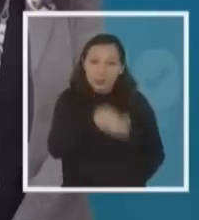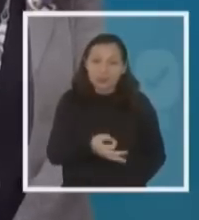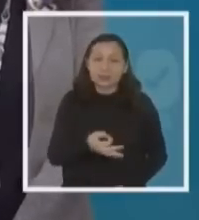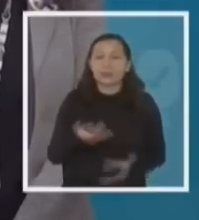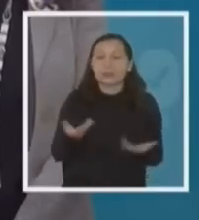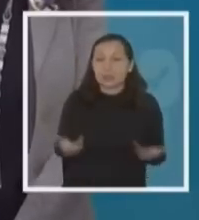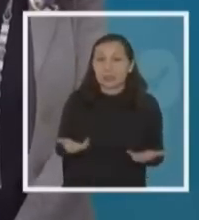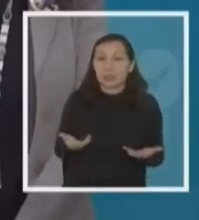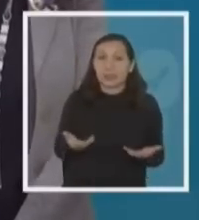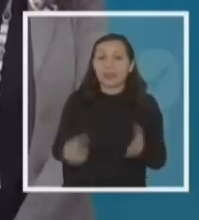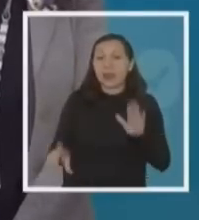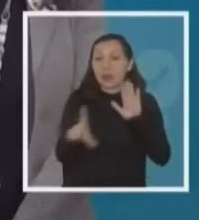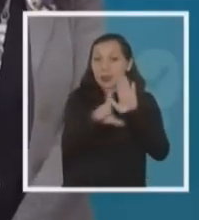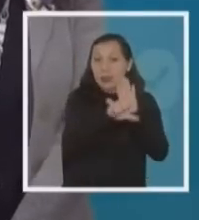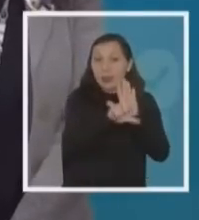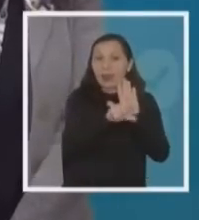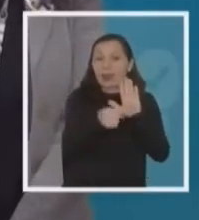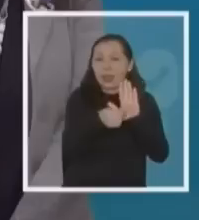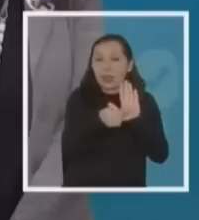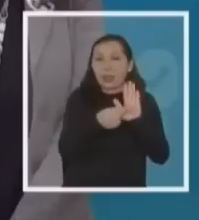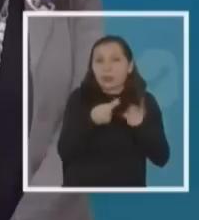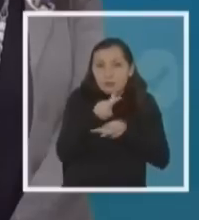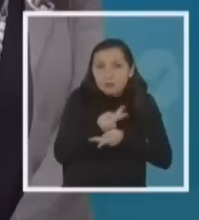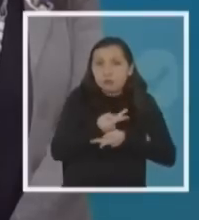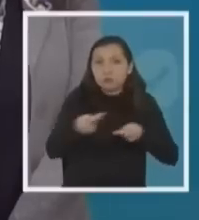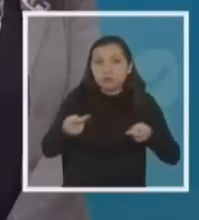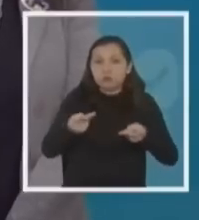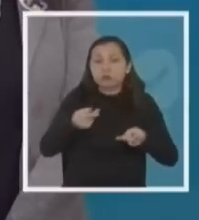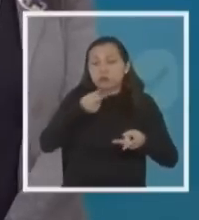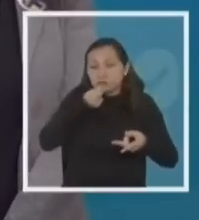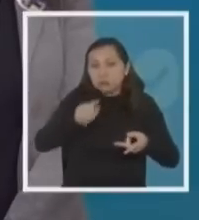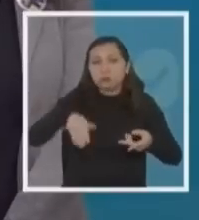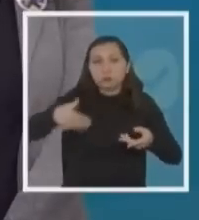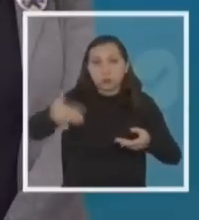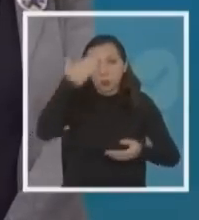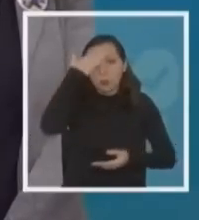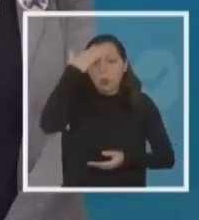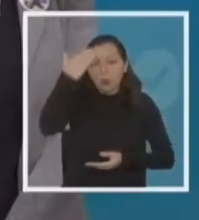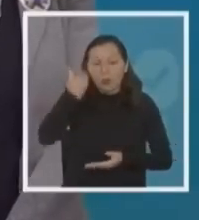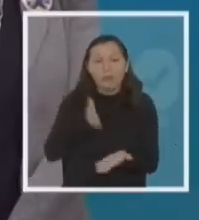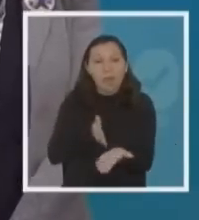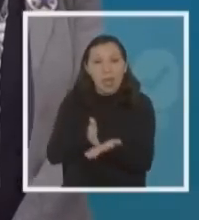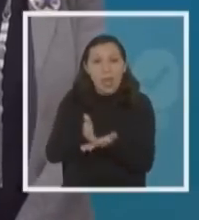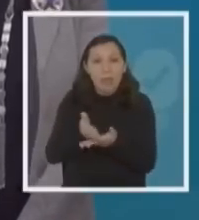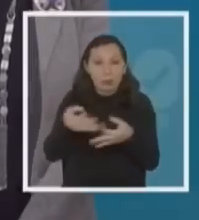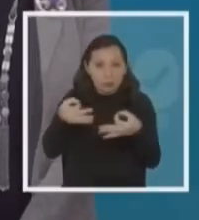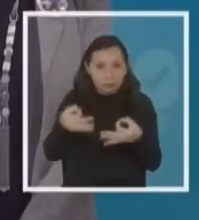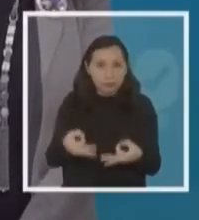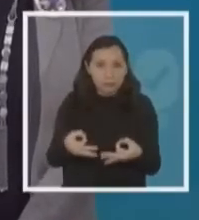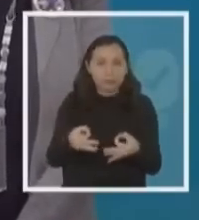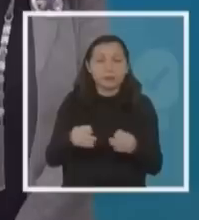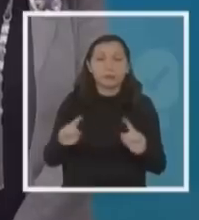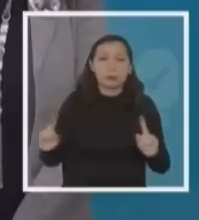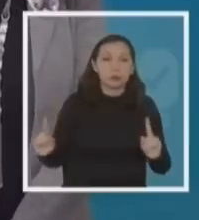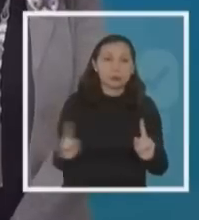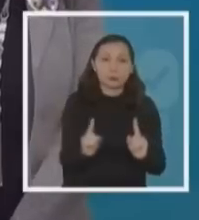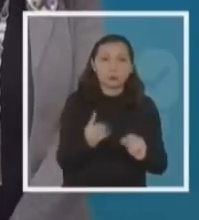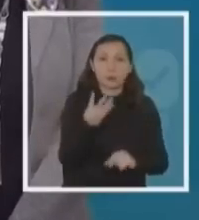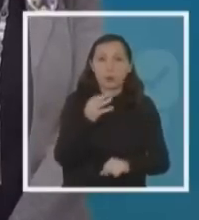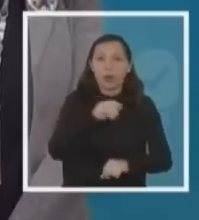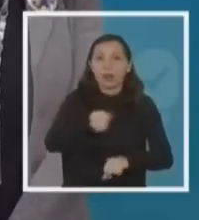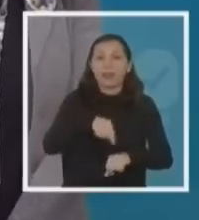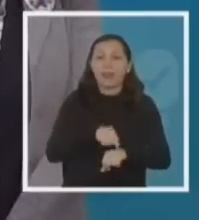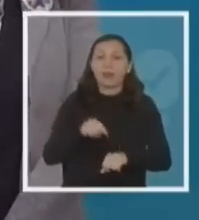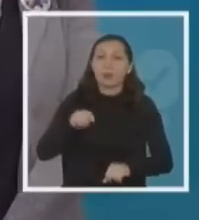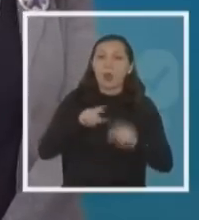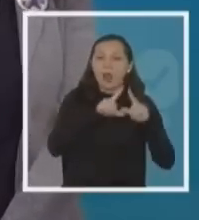que la ley se va a promulgar y publicar en los próximos días, por lo cual va a empezar a regir la reducción a 40 horas